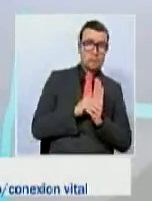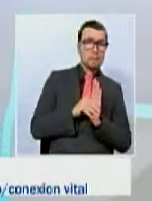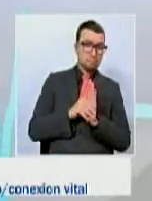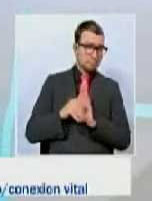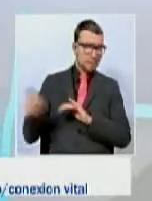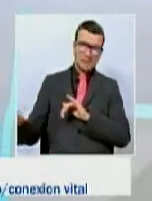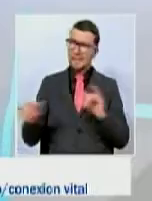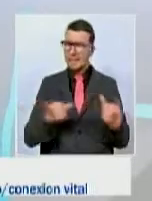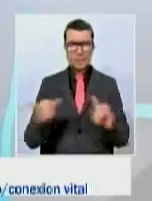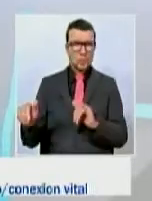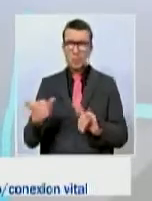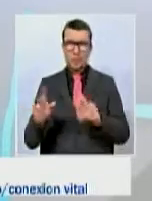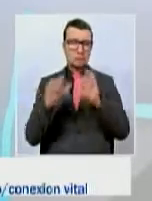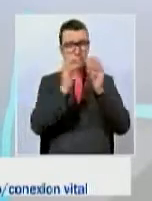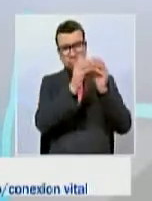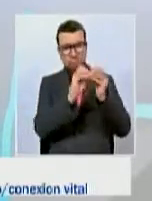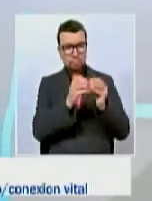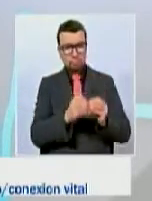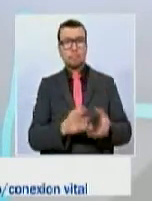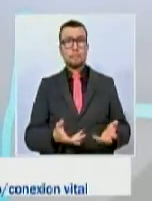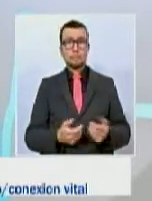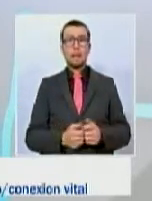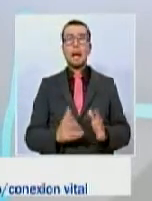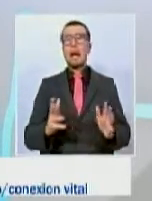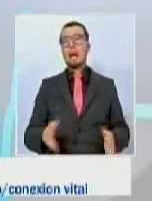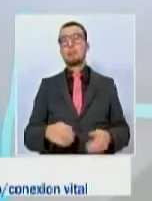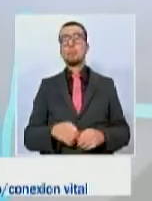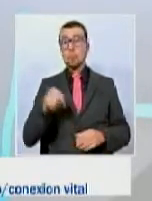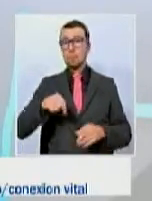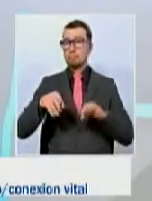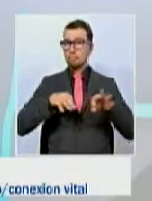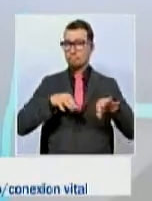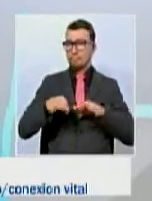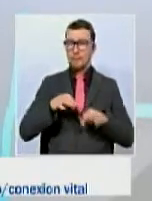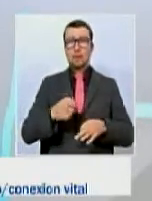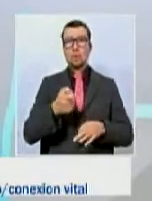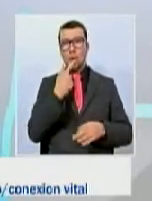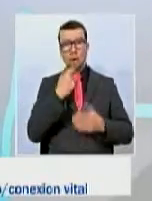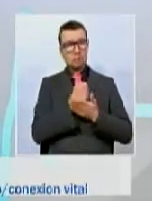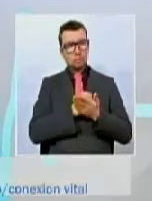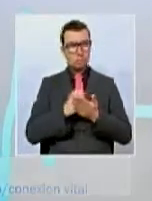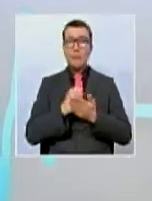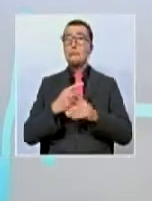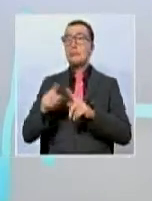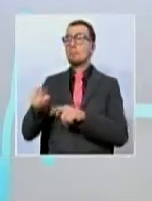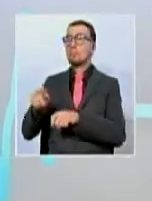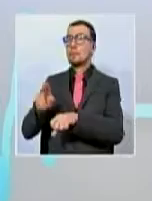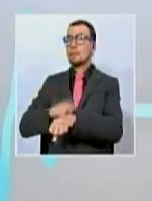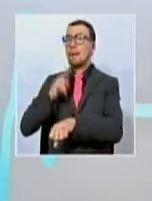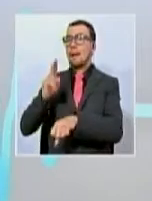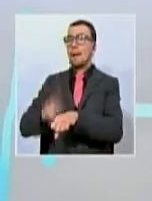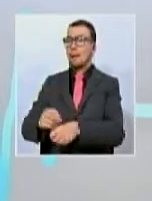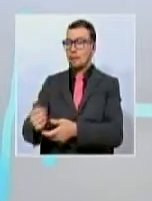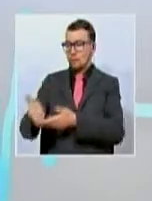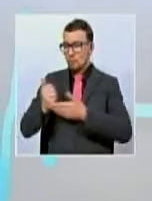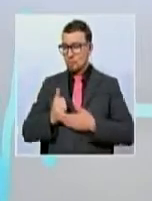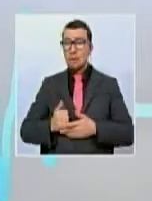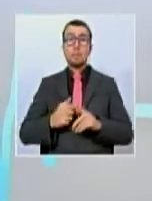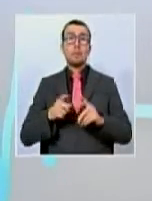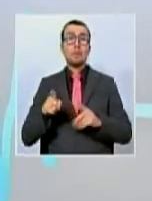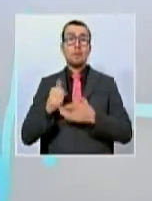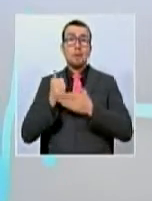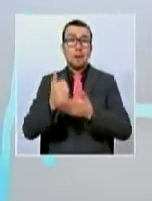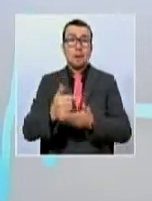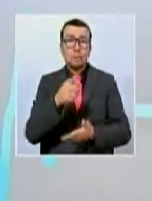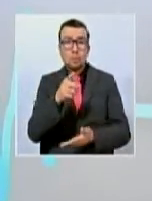vamos a hablar de lo que ustedes deben de conocer, de evitar que los engañen, que jueguen con la salud.